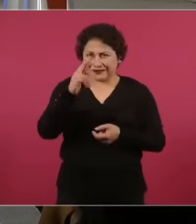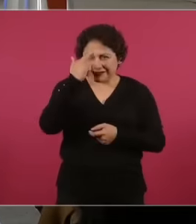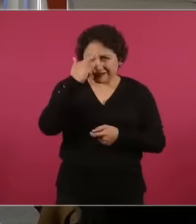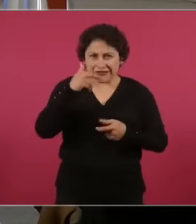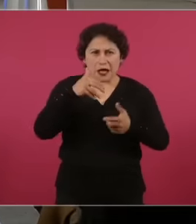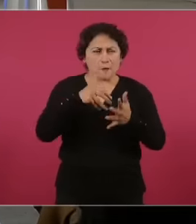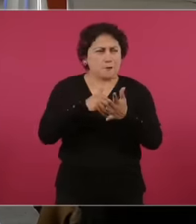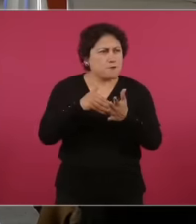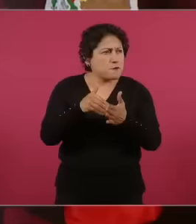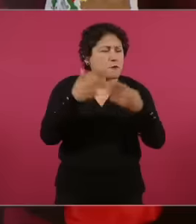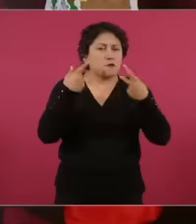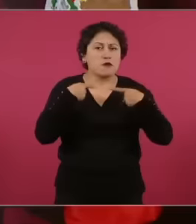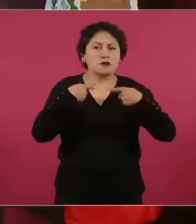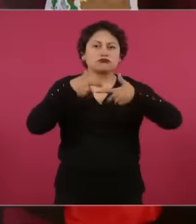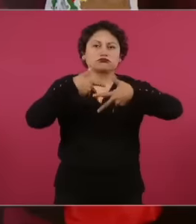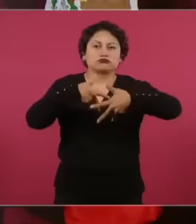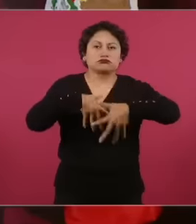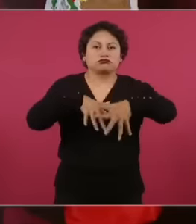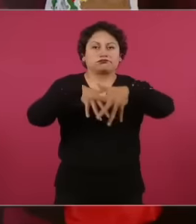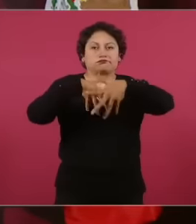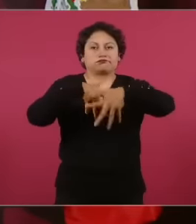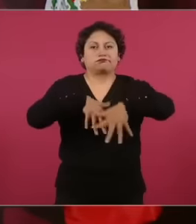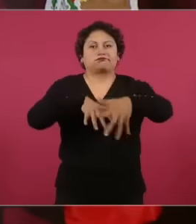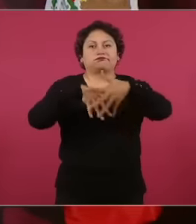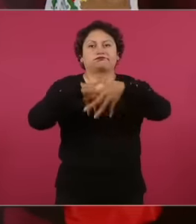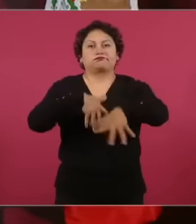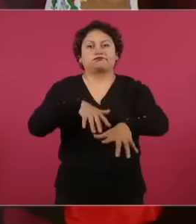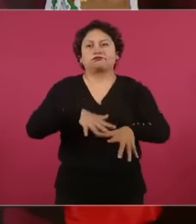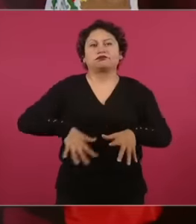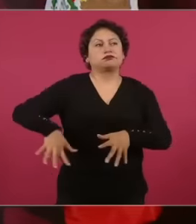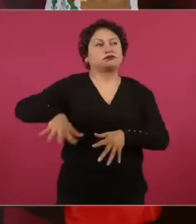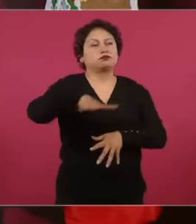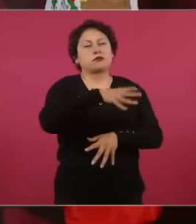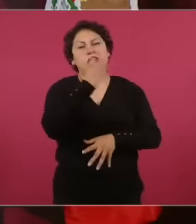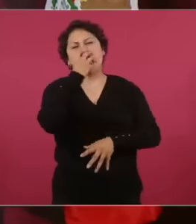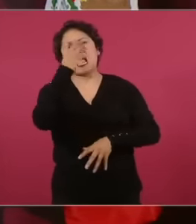El silencio es una fuerza muy poderosa.